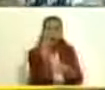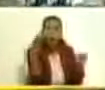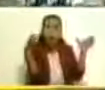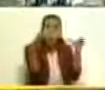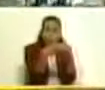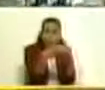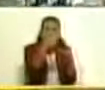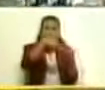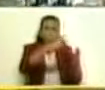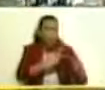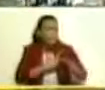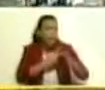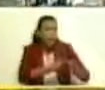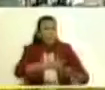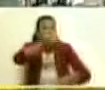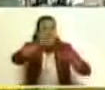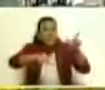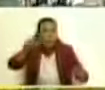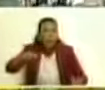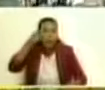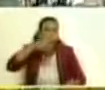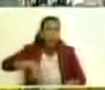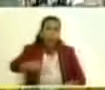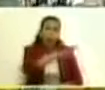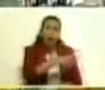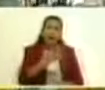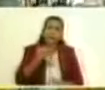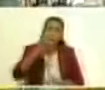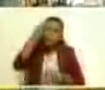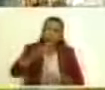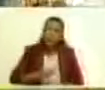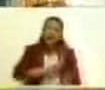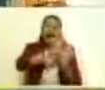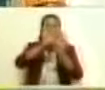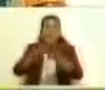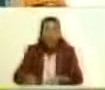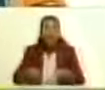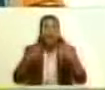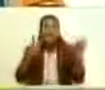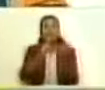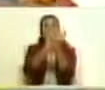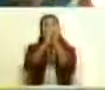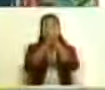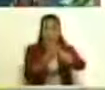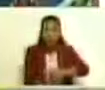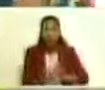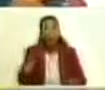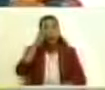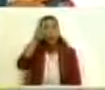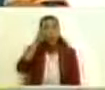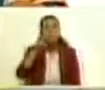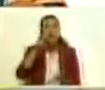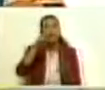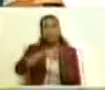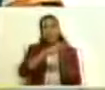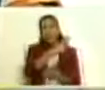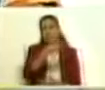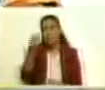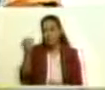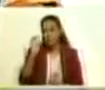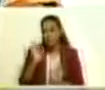gran voluntariado del pueblo de a pie para respaldar la 7T rumbo al 2030.